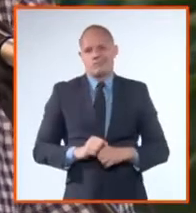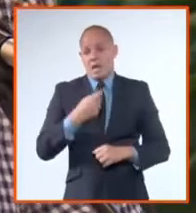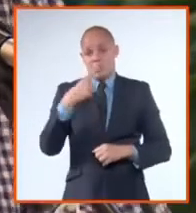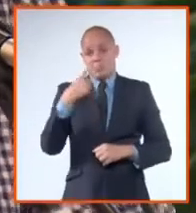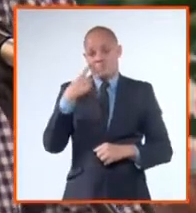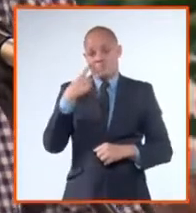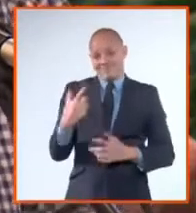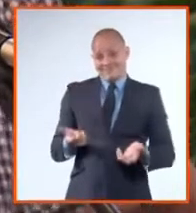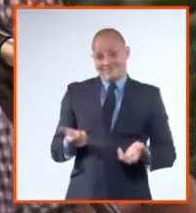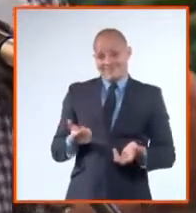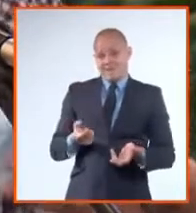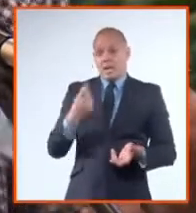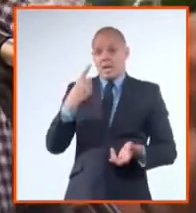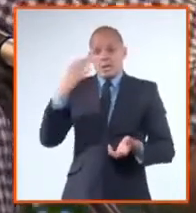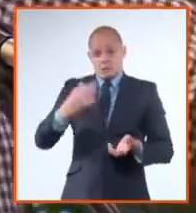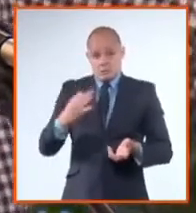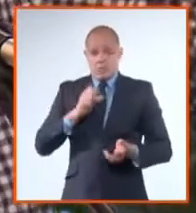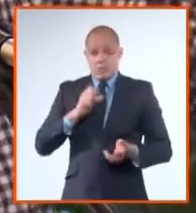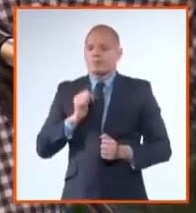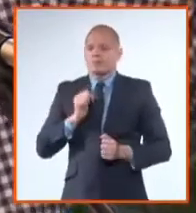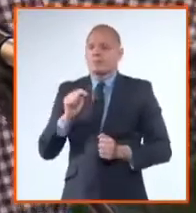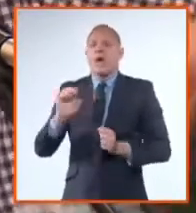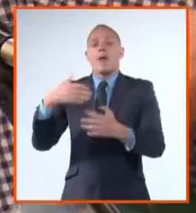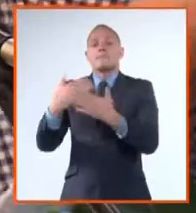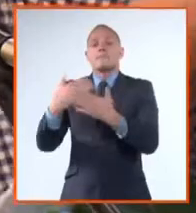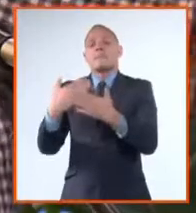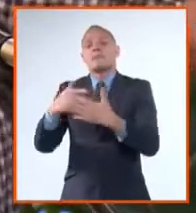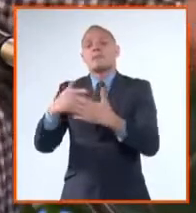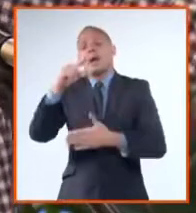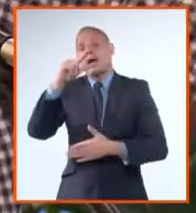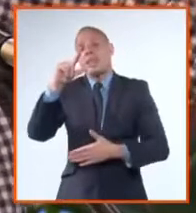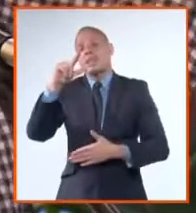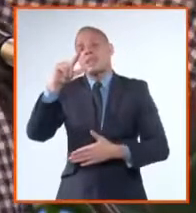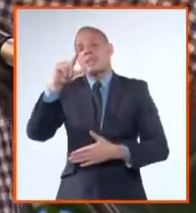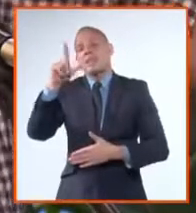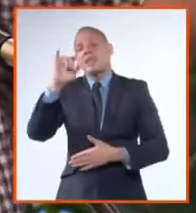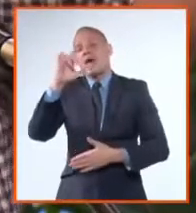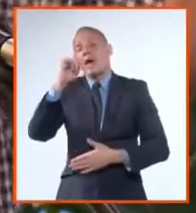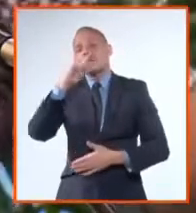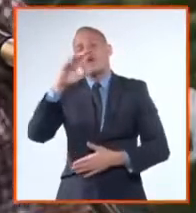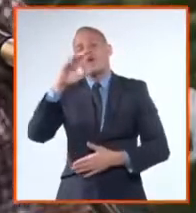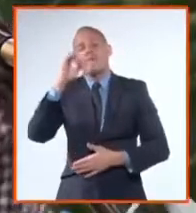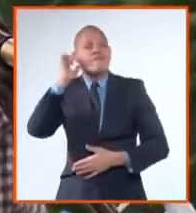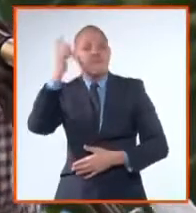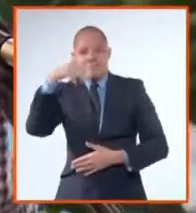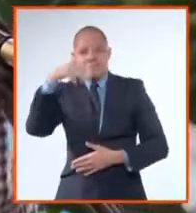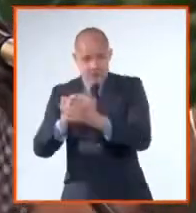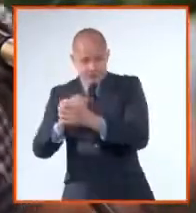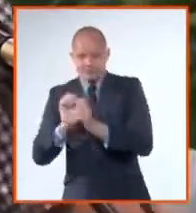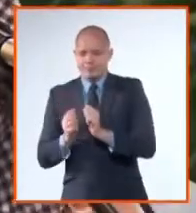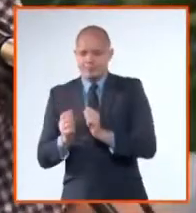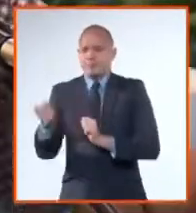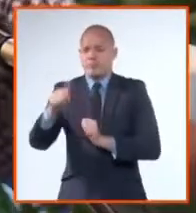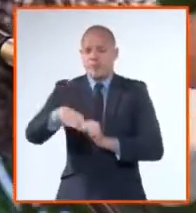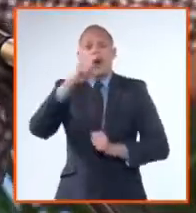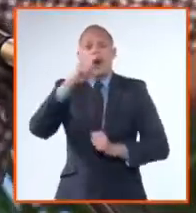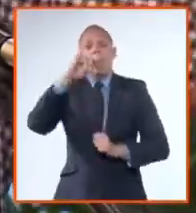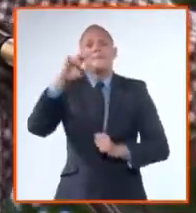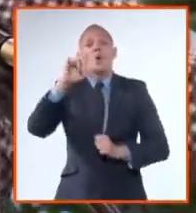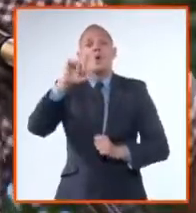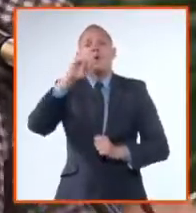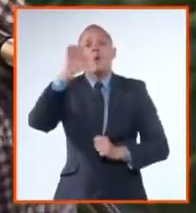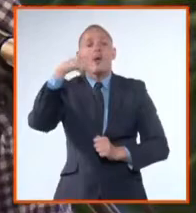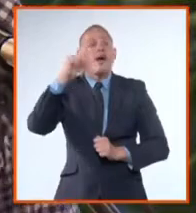Biofam. O sea, nuestros aparatos de acreditación dependen del mismo ministro que administra el sistema. Eso usted lo conoce también, presidente, porque